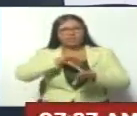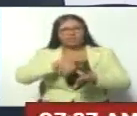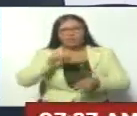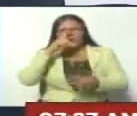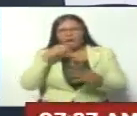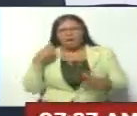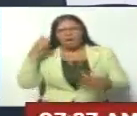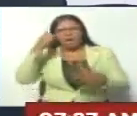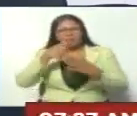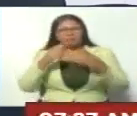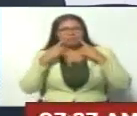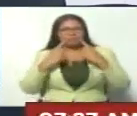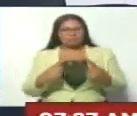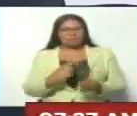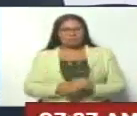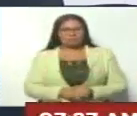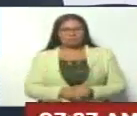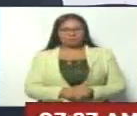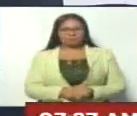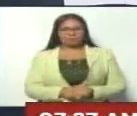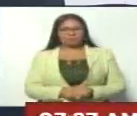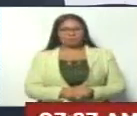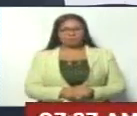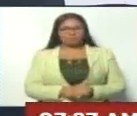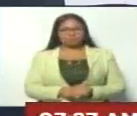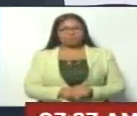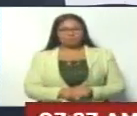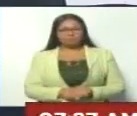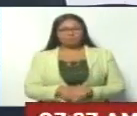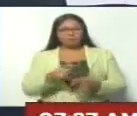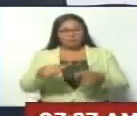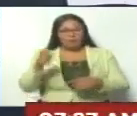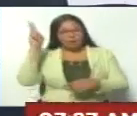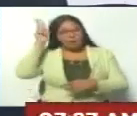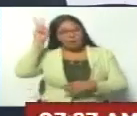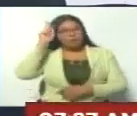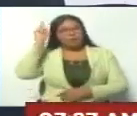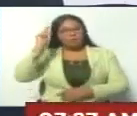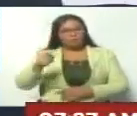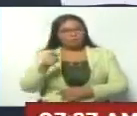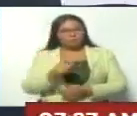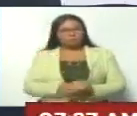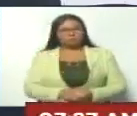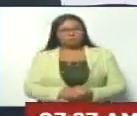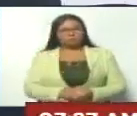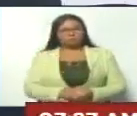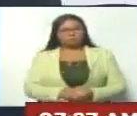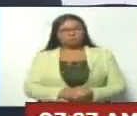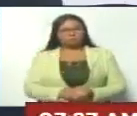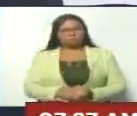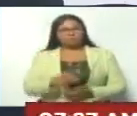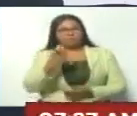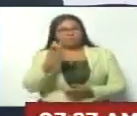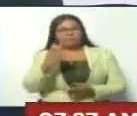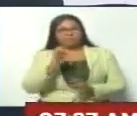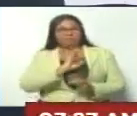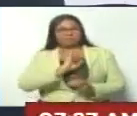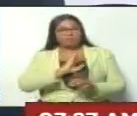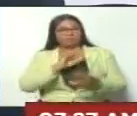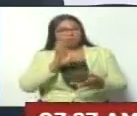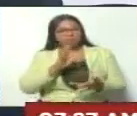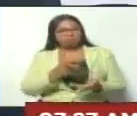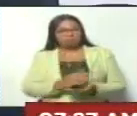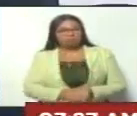en la autopista, hoy Gran Cacique Guaycaipuro. Y falta del mismo Estado o